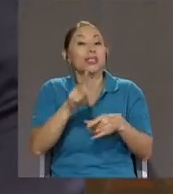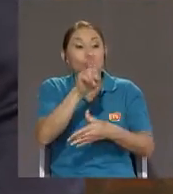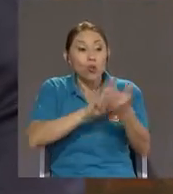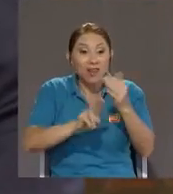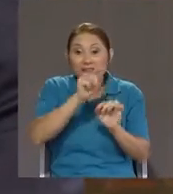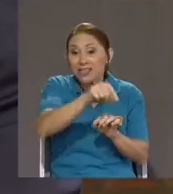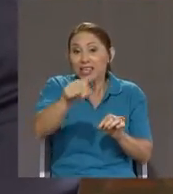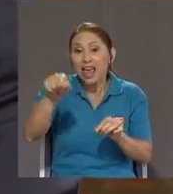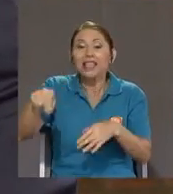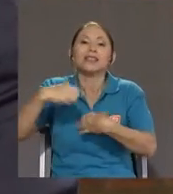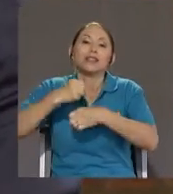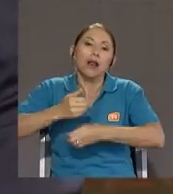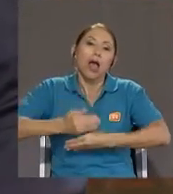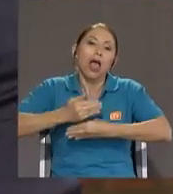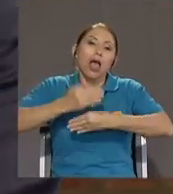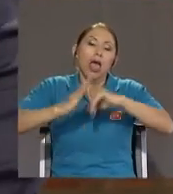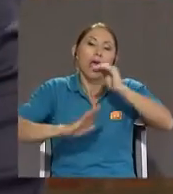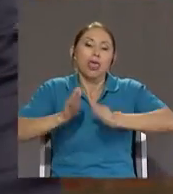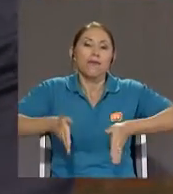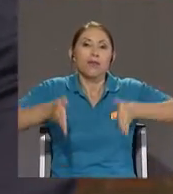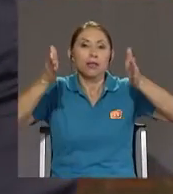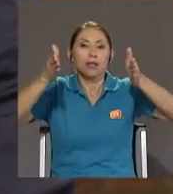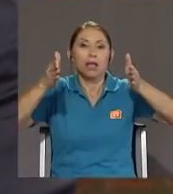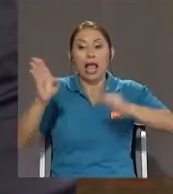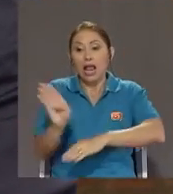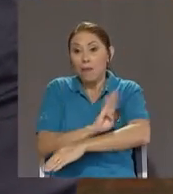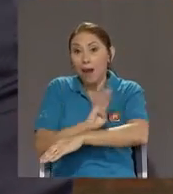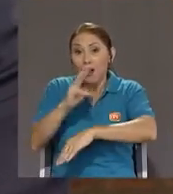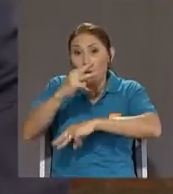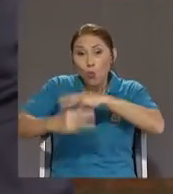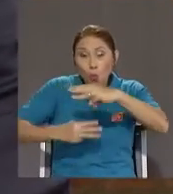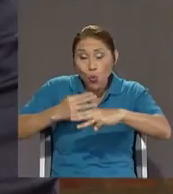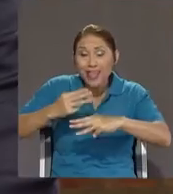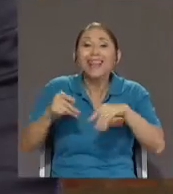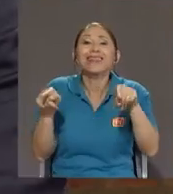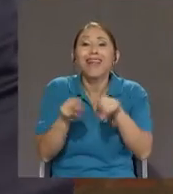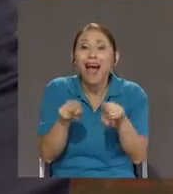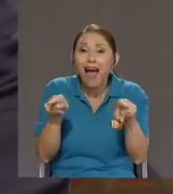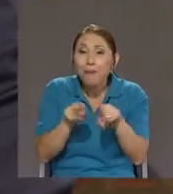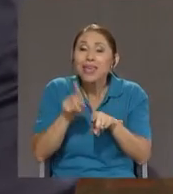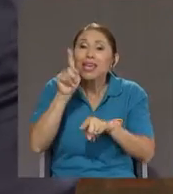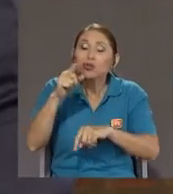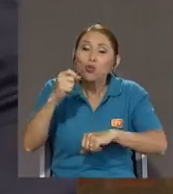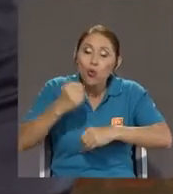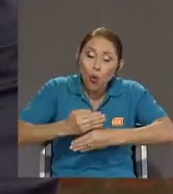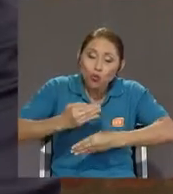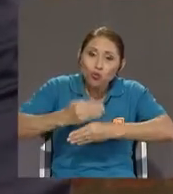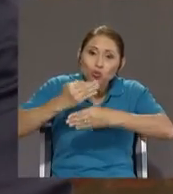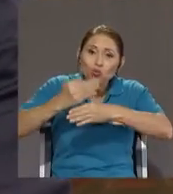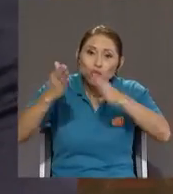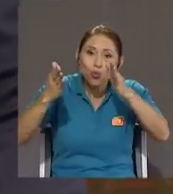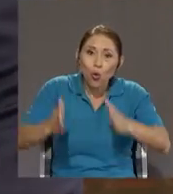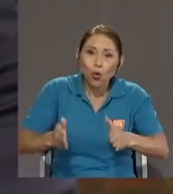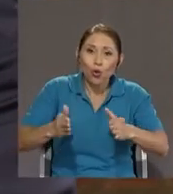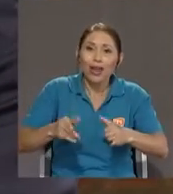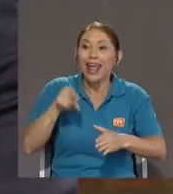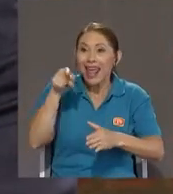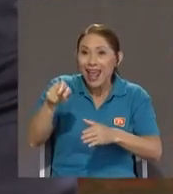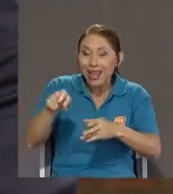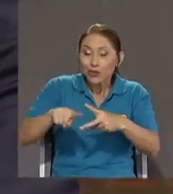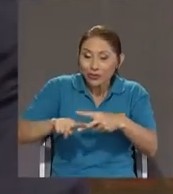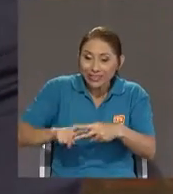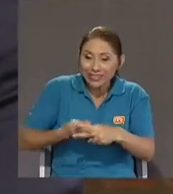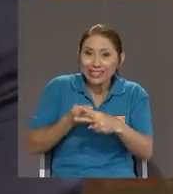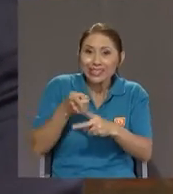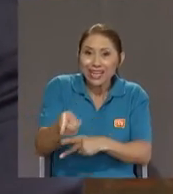también por error metimos en eso, también es un constructor, ¿verdad? Ellos nacieron para construir cosas. Eso es lo que hacen bien. Los otros préstamos